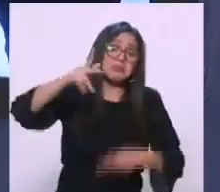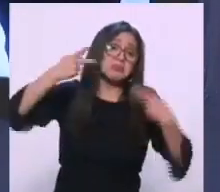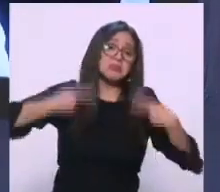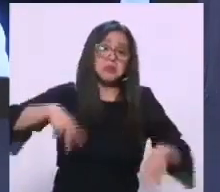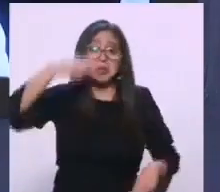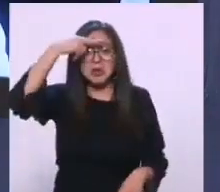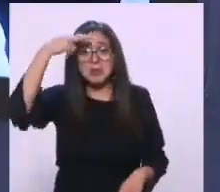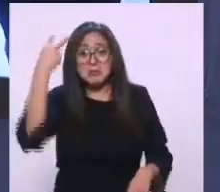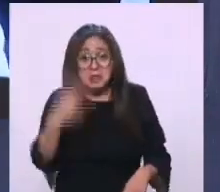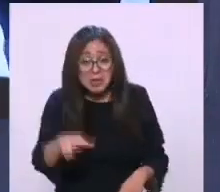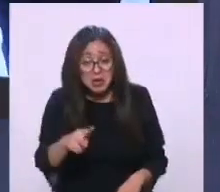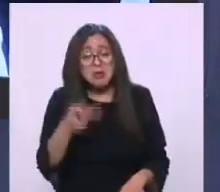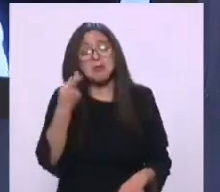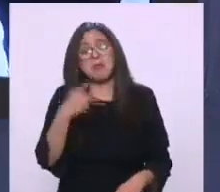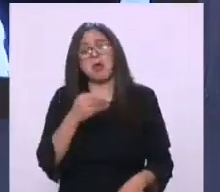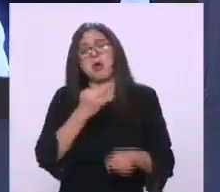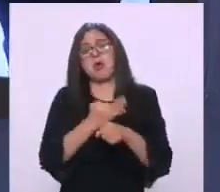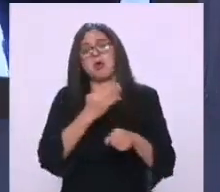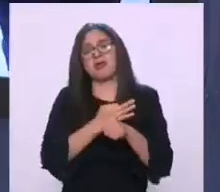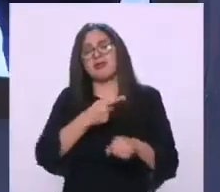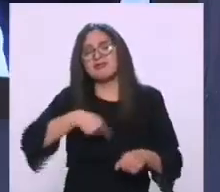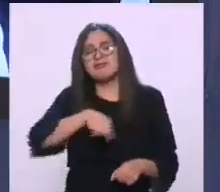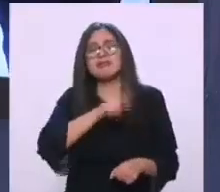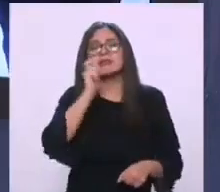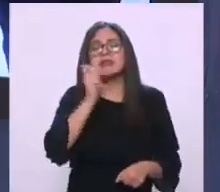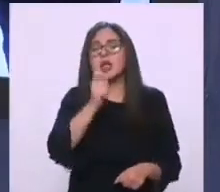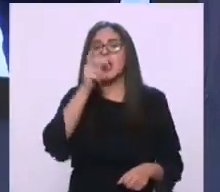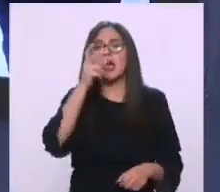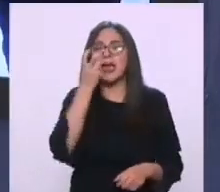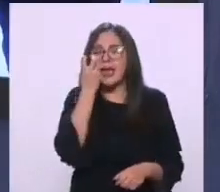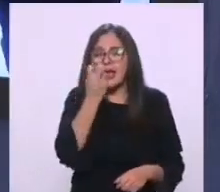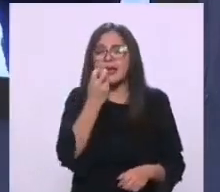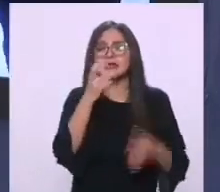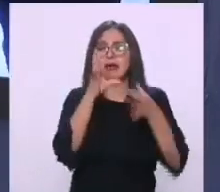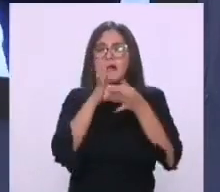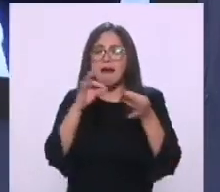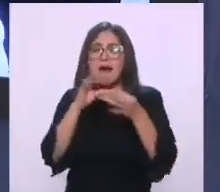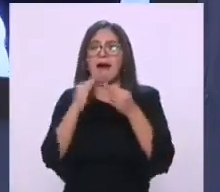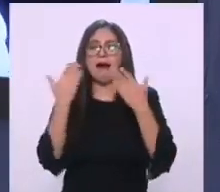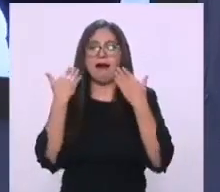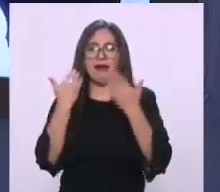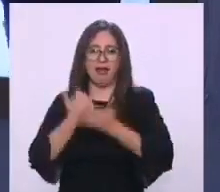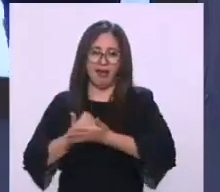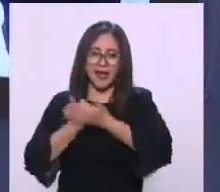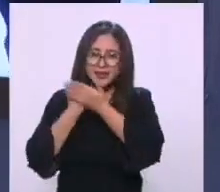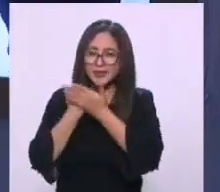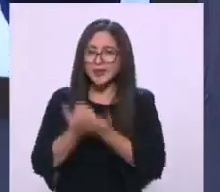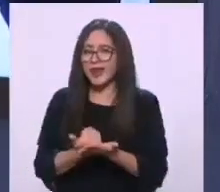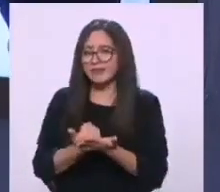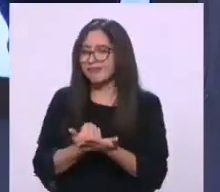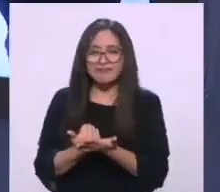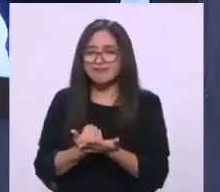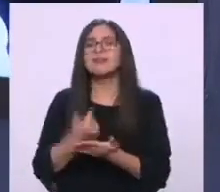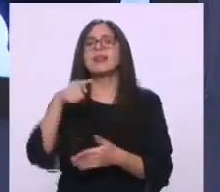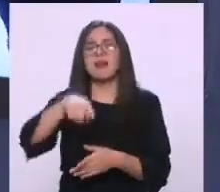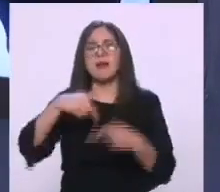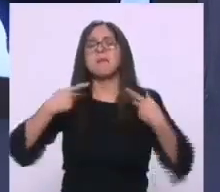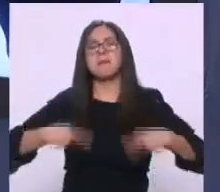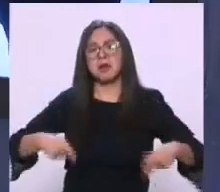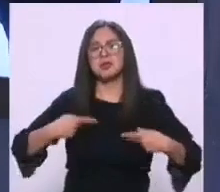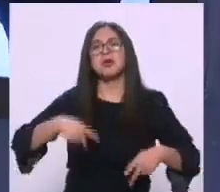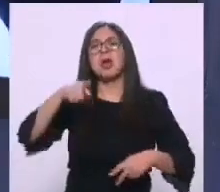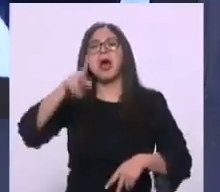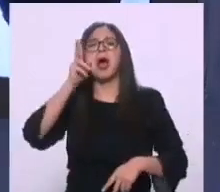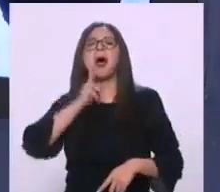nos daría la impresión de que tienen un juicio no precisamente muy favorable, que de ninguna manera apoyaría